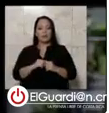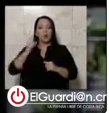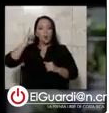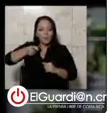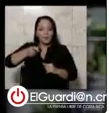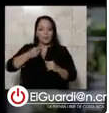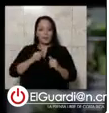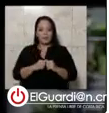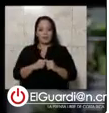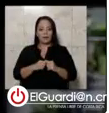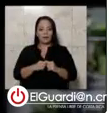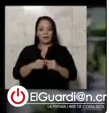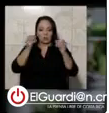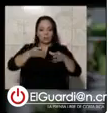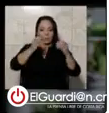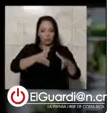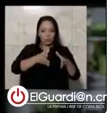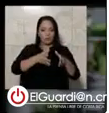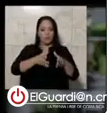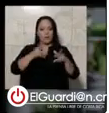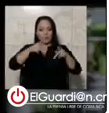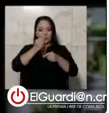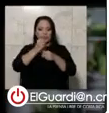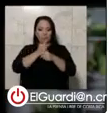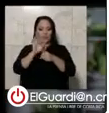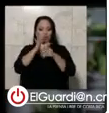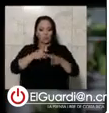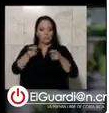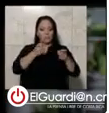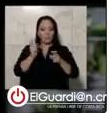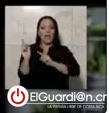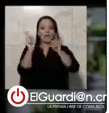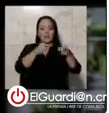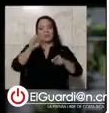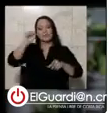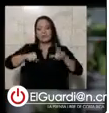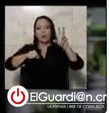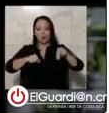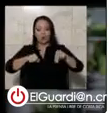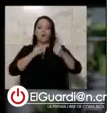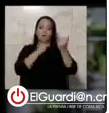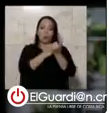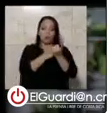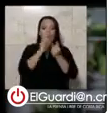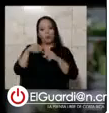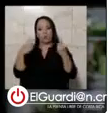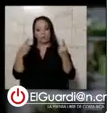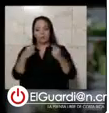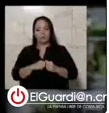obligan a sus profesores y a sus administrativos a participar, estén o no estén a favor del